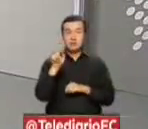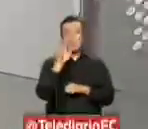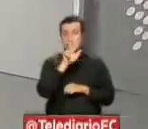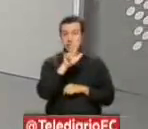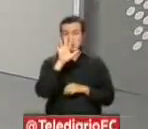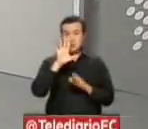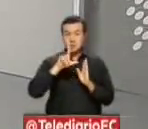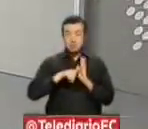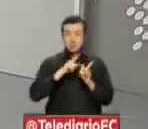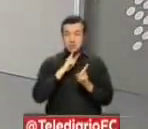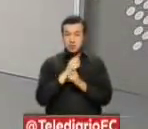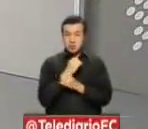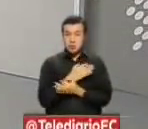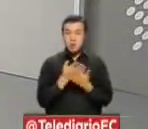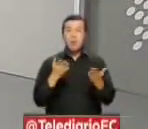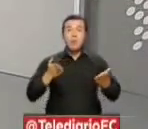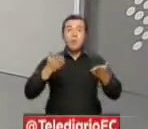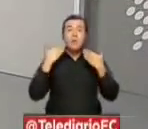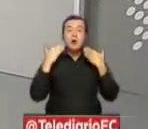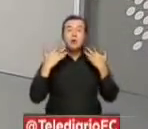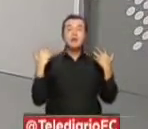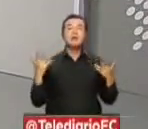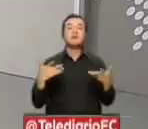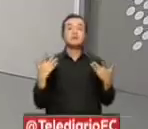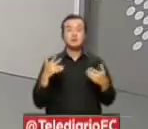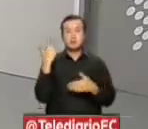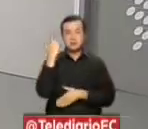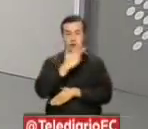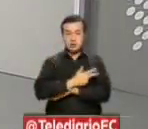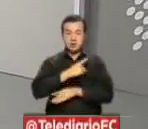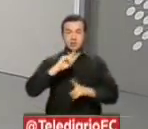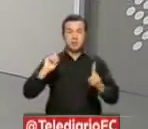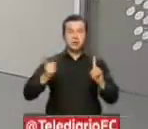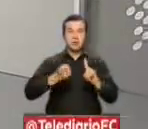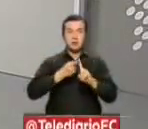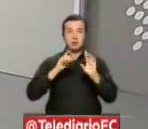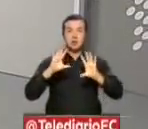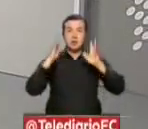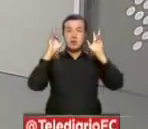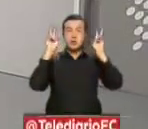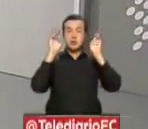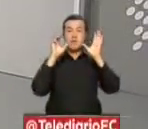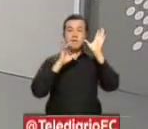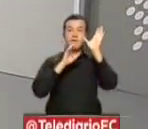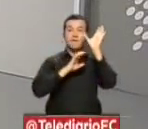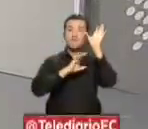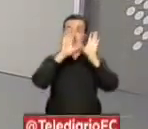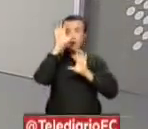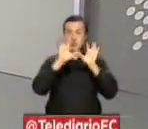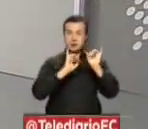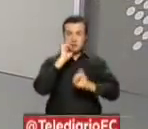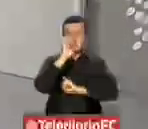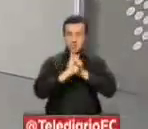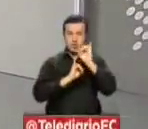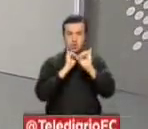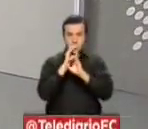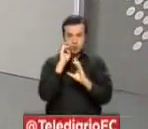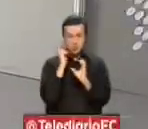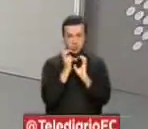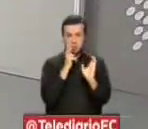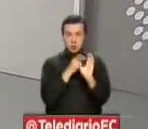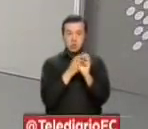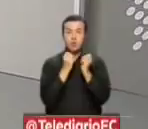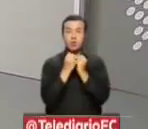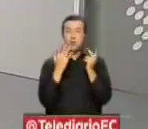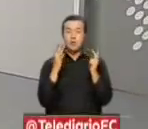7:35 y ahora les contamos que en Guayaquil se desarrolla durante 3 días la primera edición de la Feria Internacional del Turismo. En el evento participan más